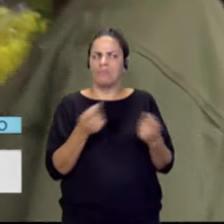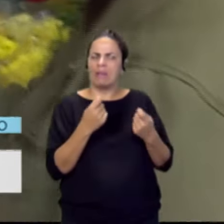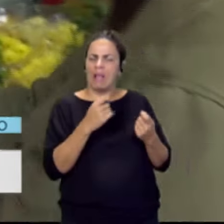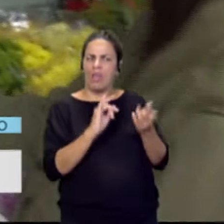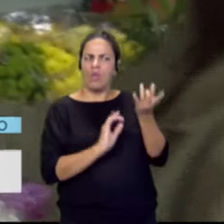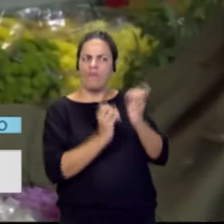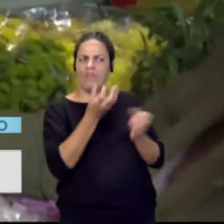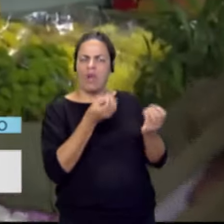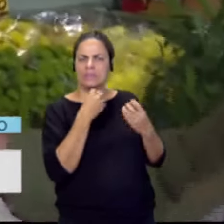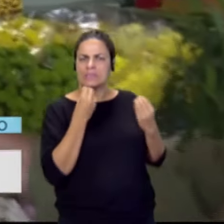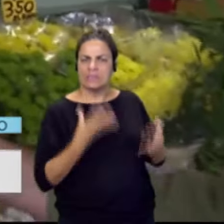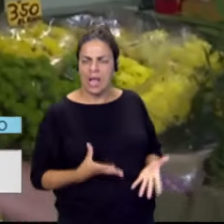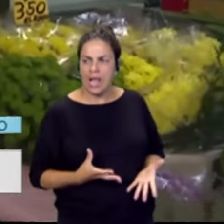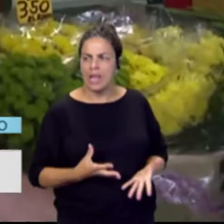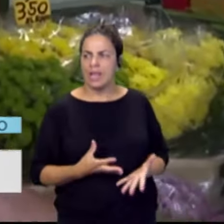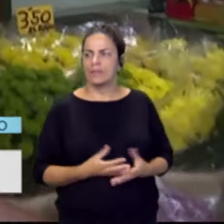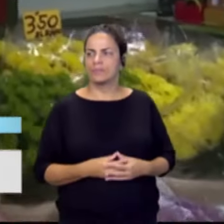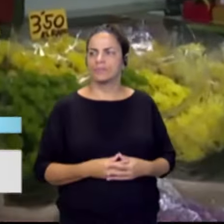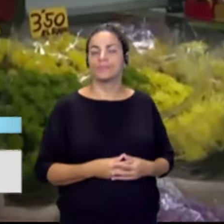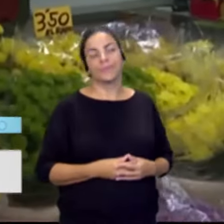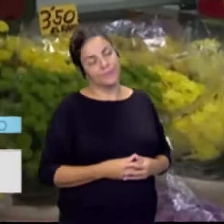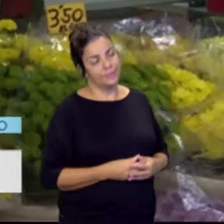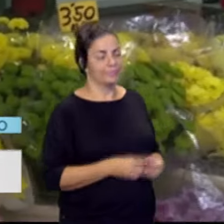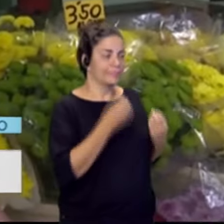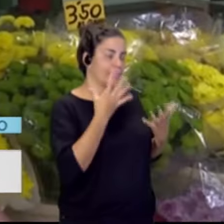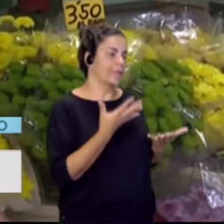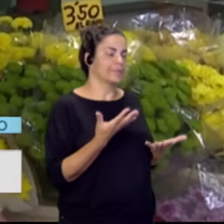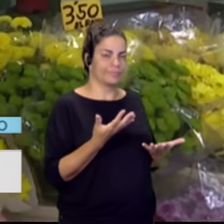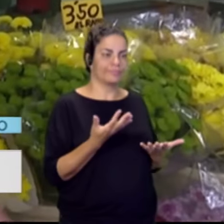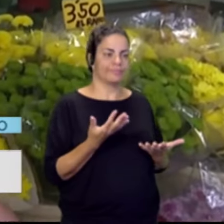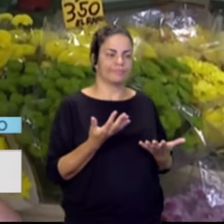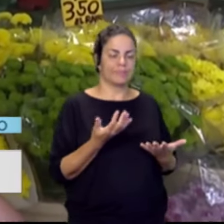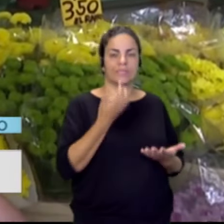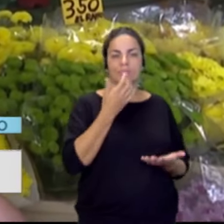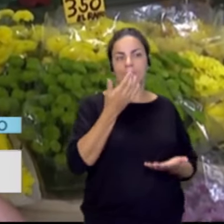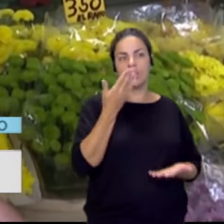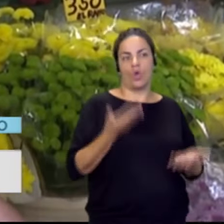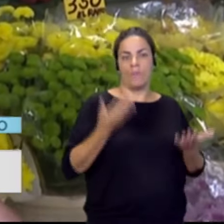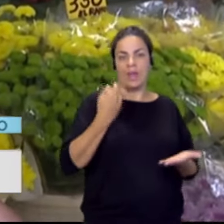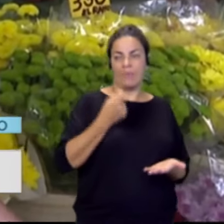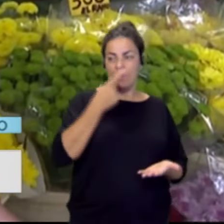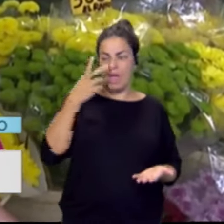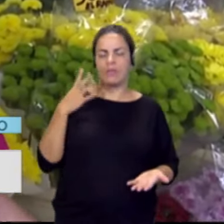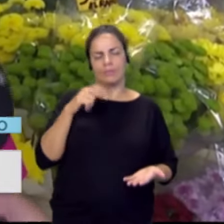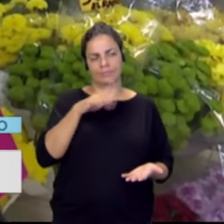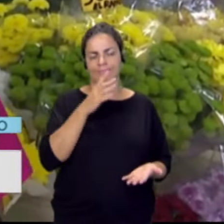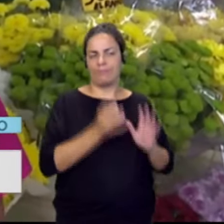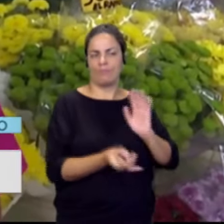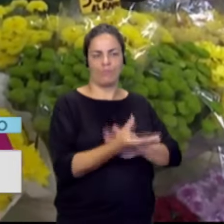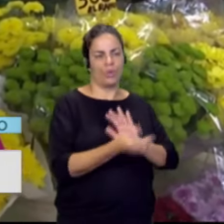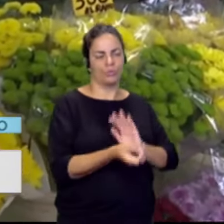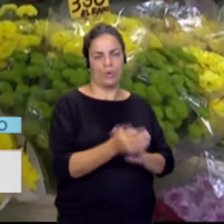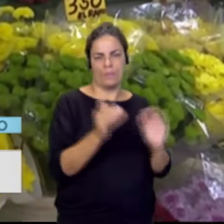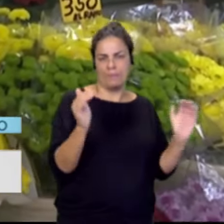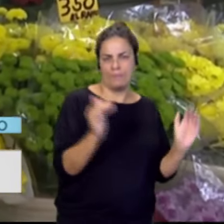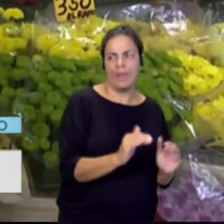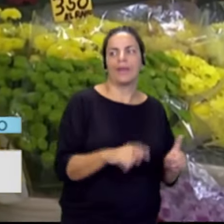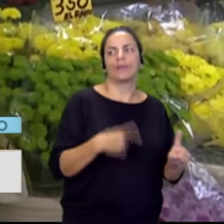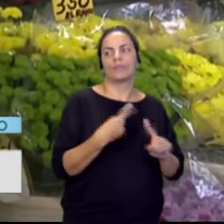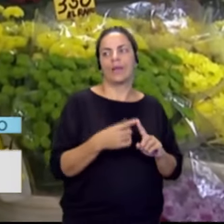situación? Bueno, tenemos la verdad que menos producción que otro año, la verdad que nos viene más mercancía de fuera